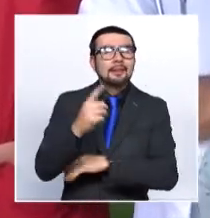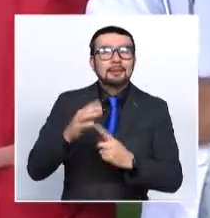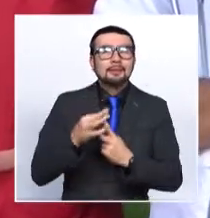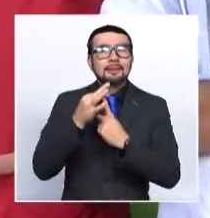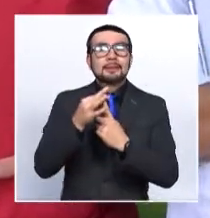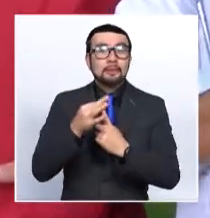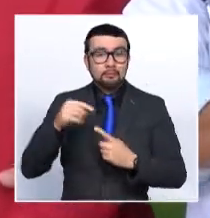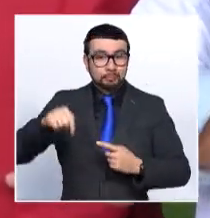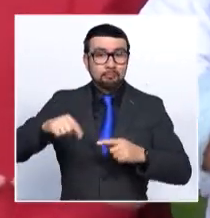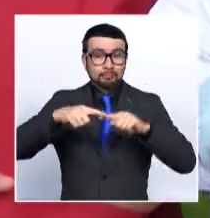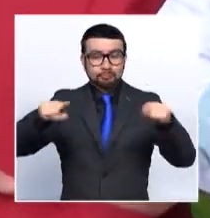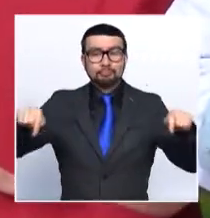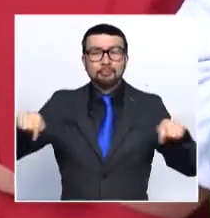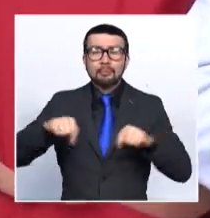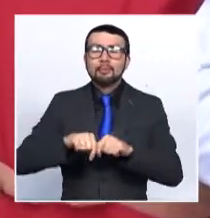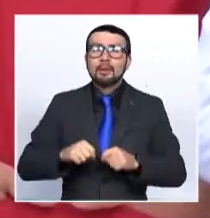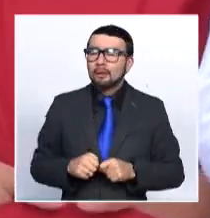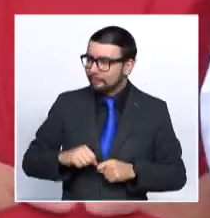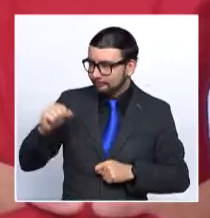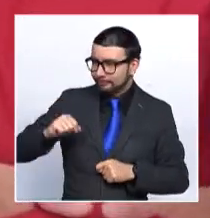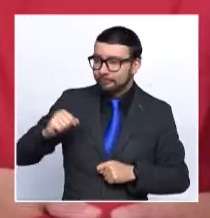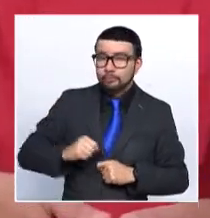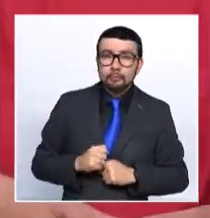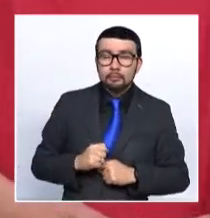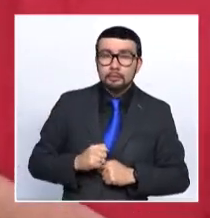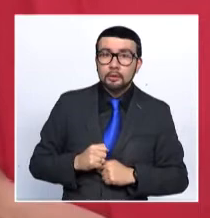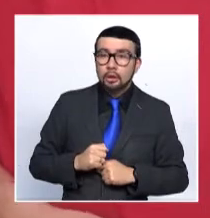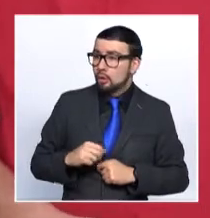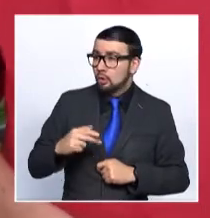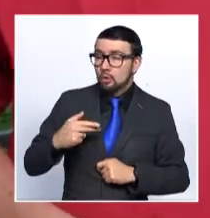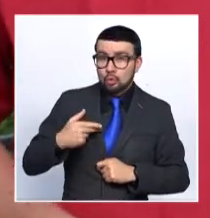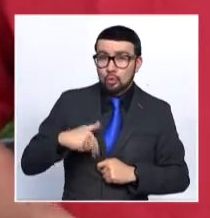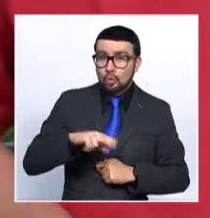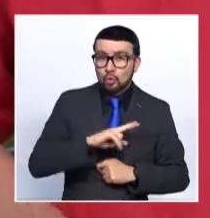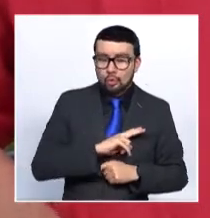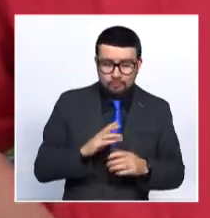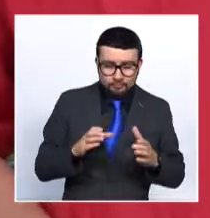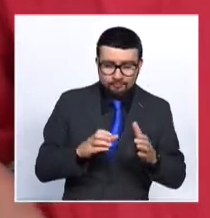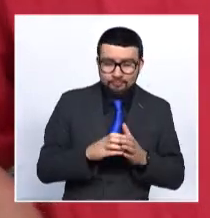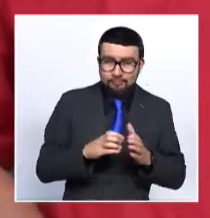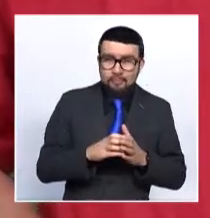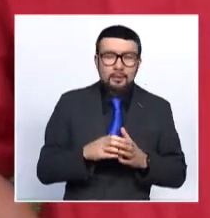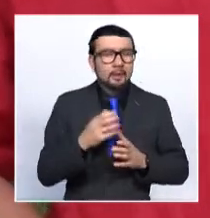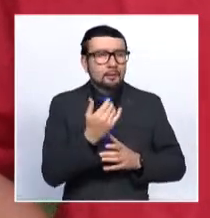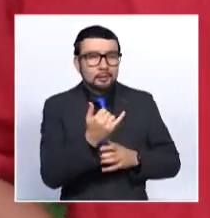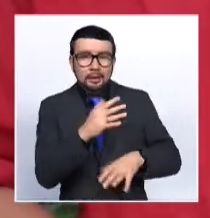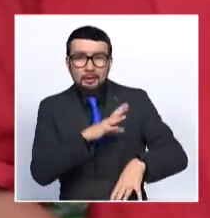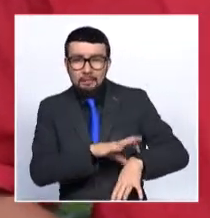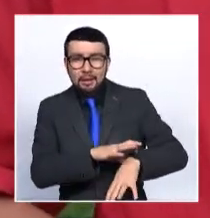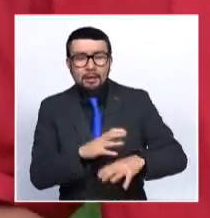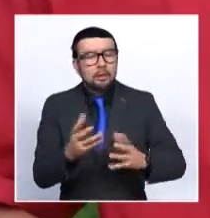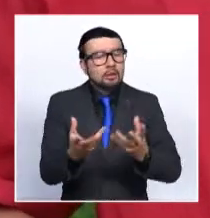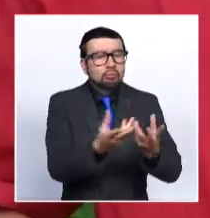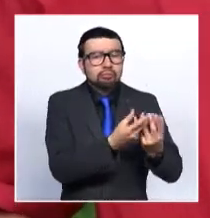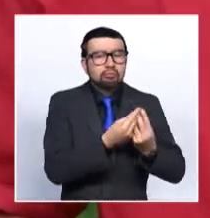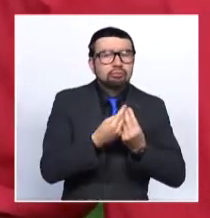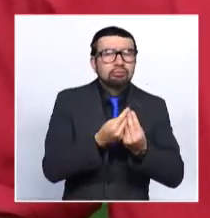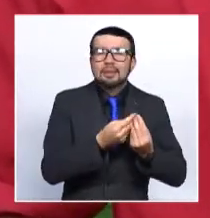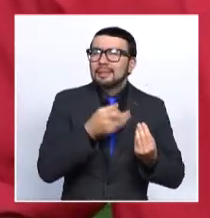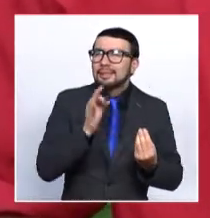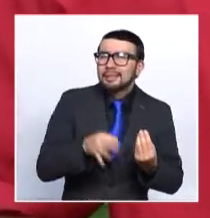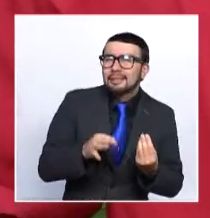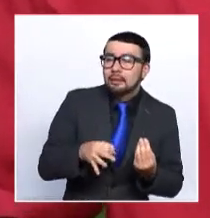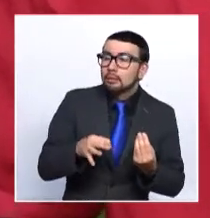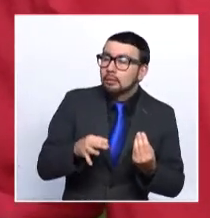nosotros en el parque. Sí, doctor, nosotros como equipo interdisciplinar aquí en el parque médico siempre vemos al paciente como